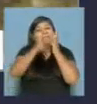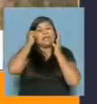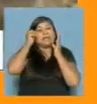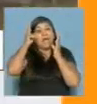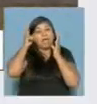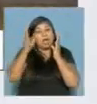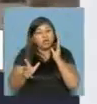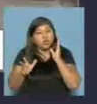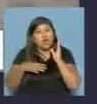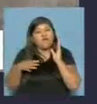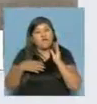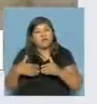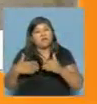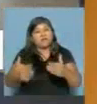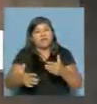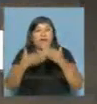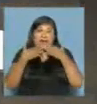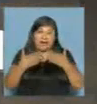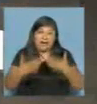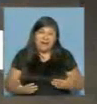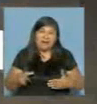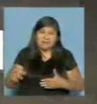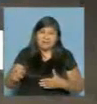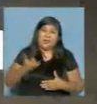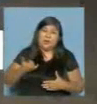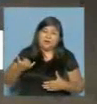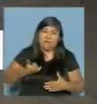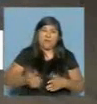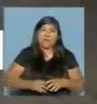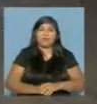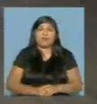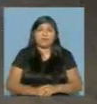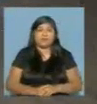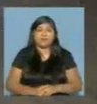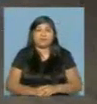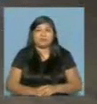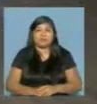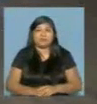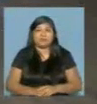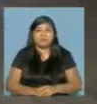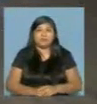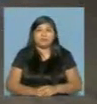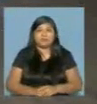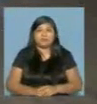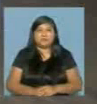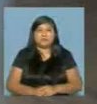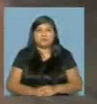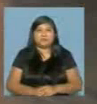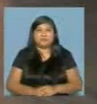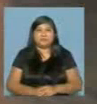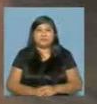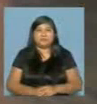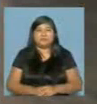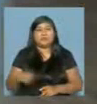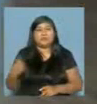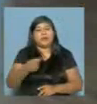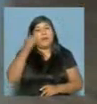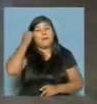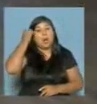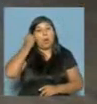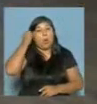lo que preocupa son los vientos, porque a partir de ahora, en este horario, comienzan los vientos a soplar mucho más fuerte y eso hace que el fuego se